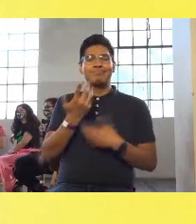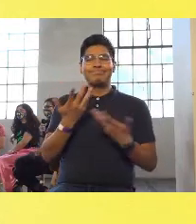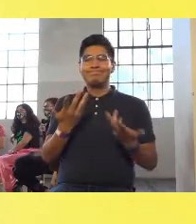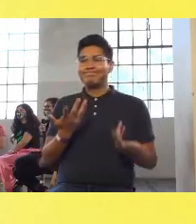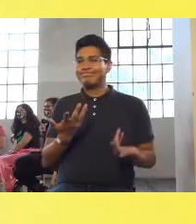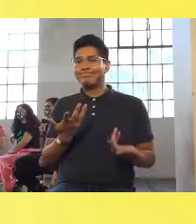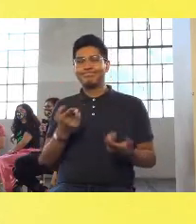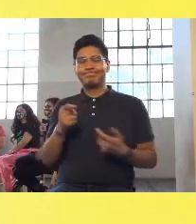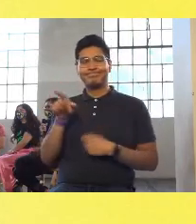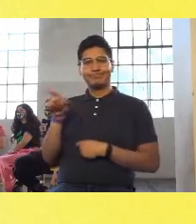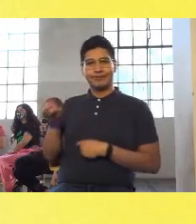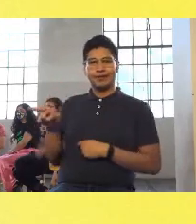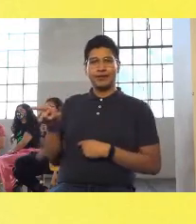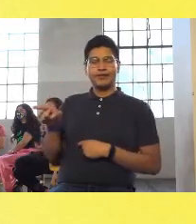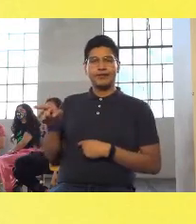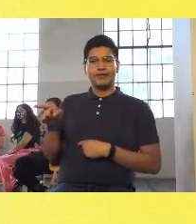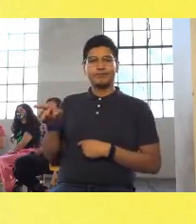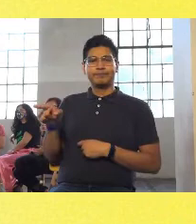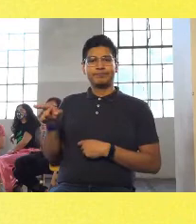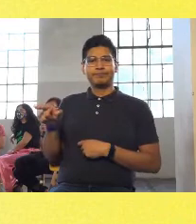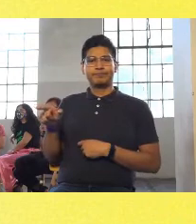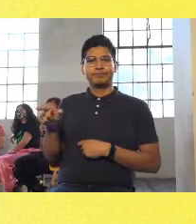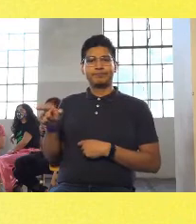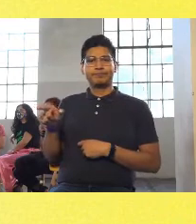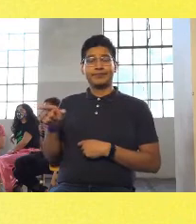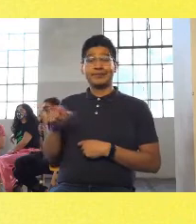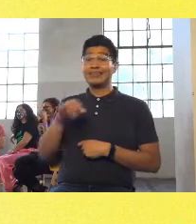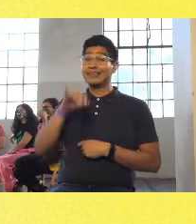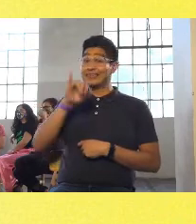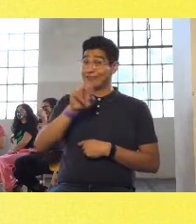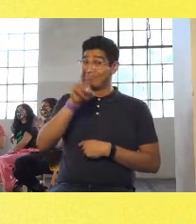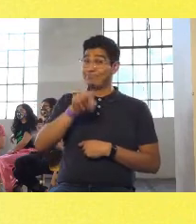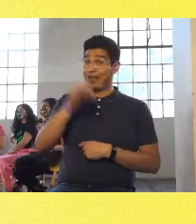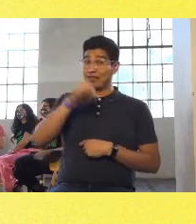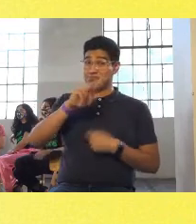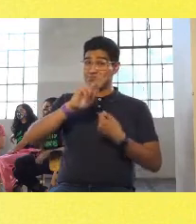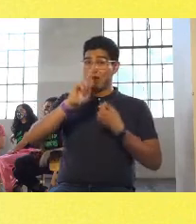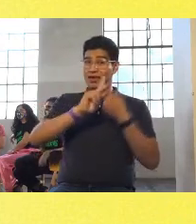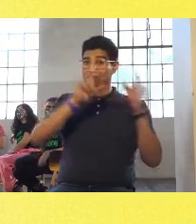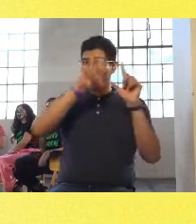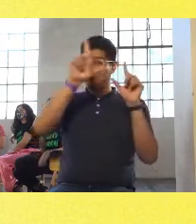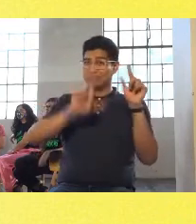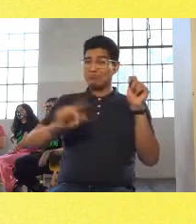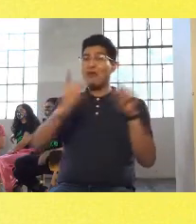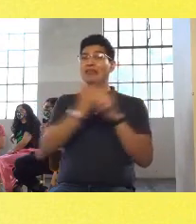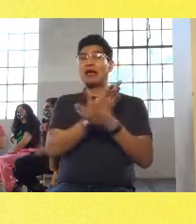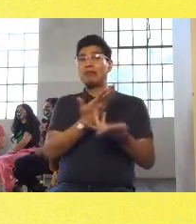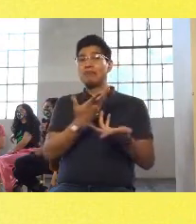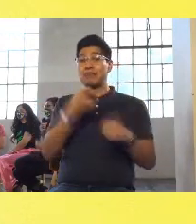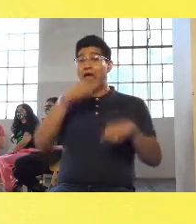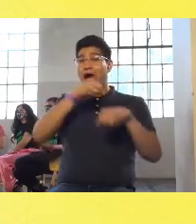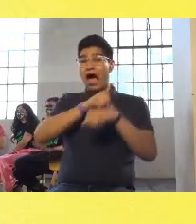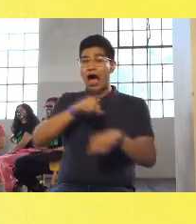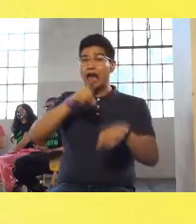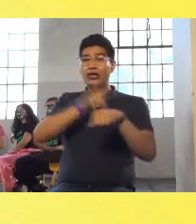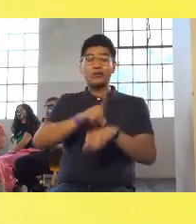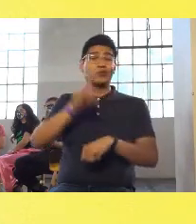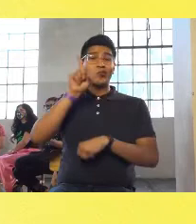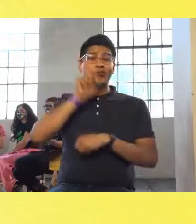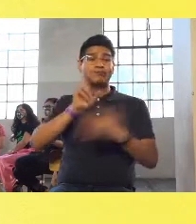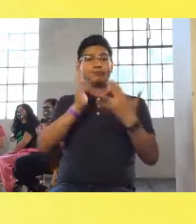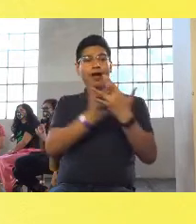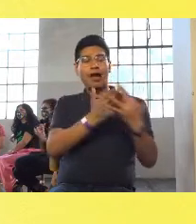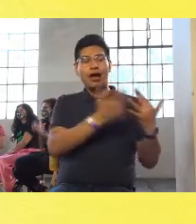además, pues el hecho de que en un país haya 11, 12 mujeres asesinadas todos los días, pues